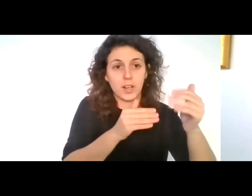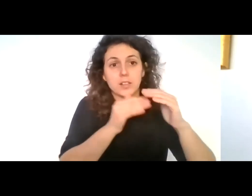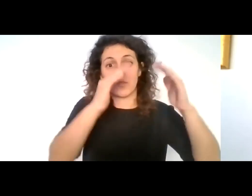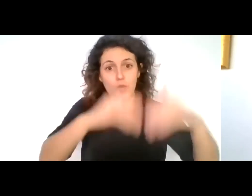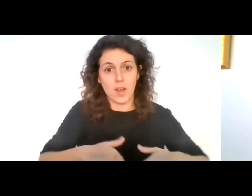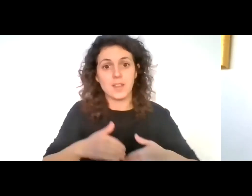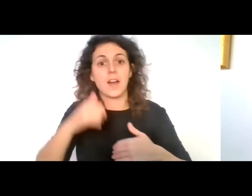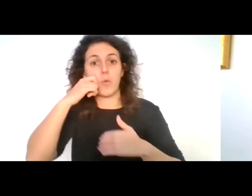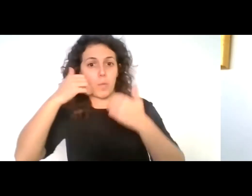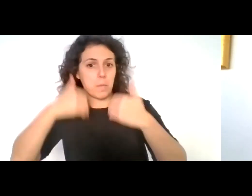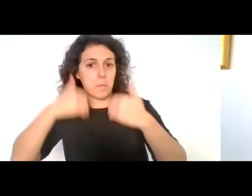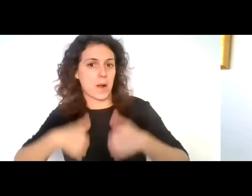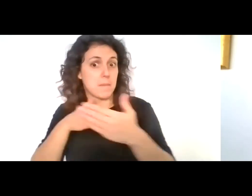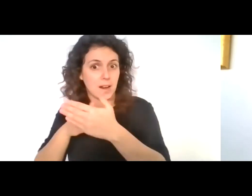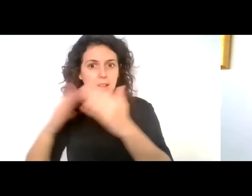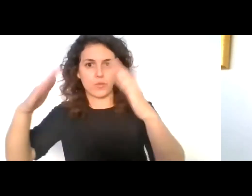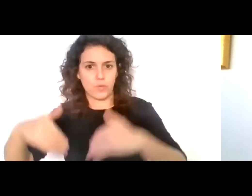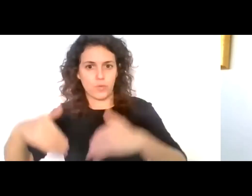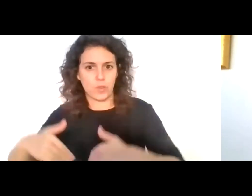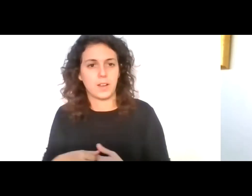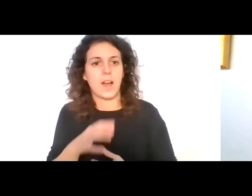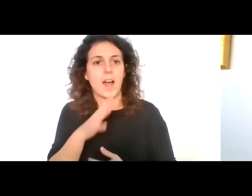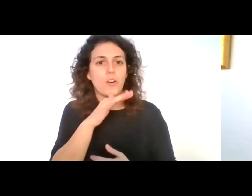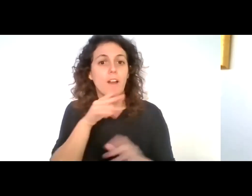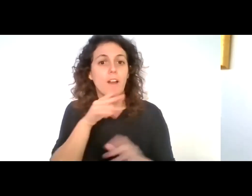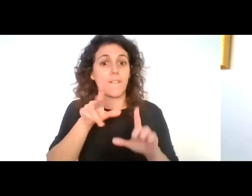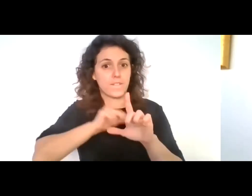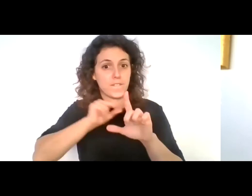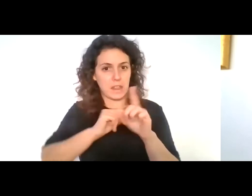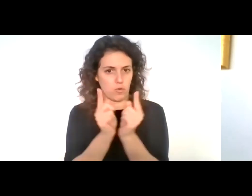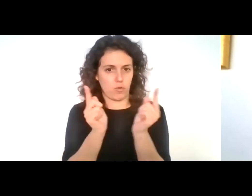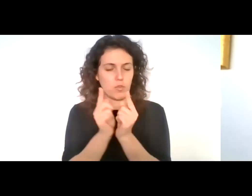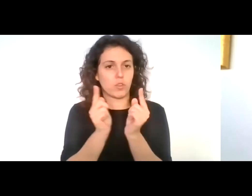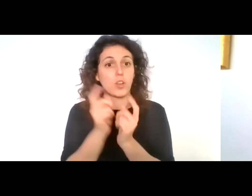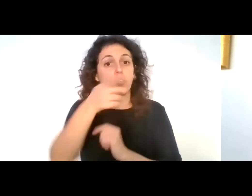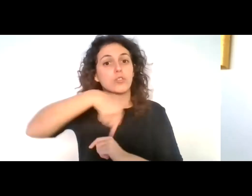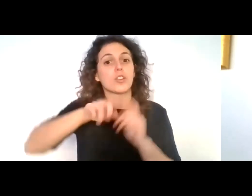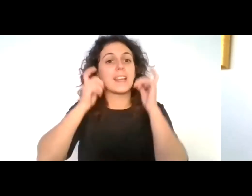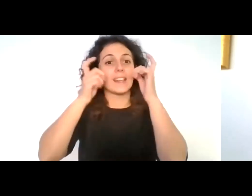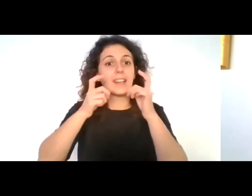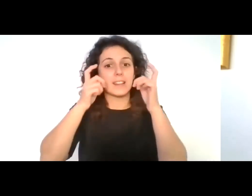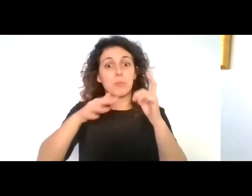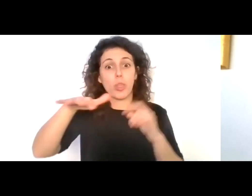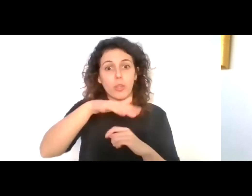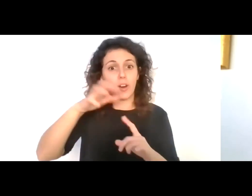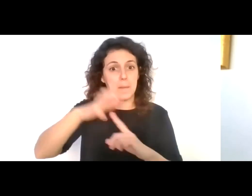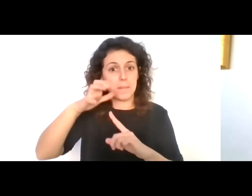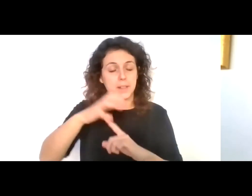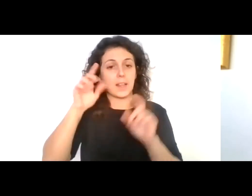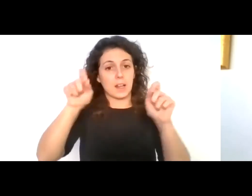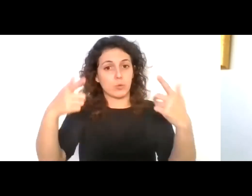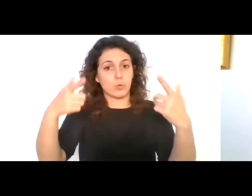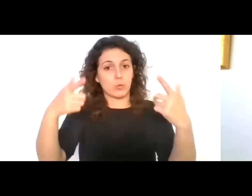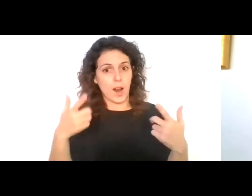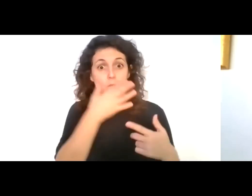humanas. Les dejo con un pequeño vídeo en el que intentamos reflejar la belleza de nuestro parque natural,